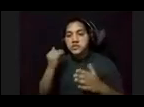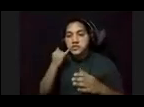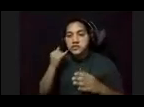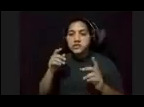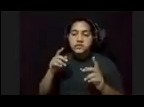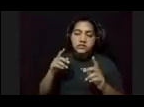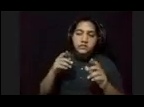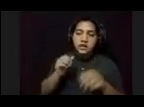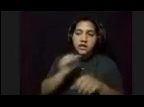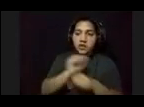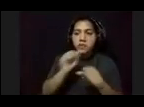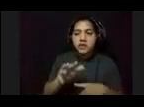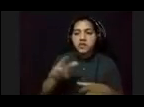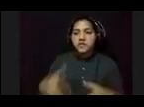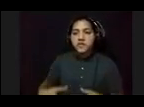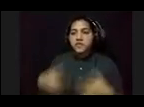Perla.